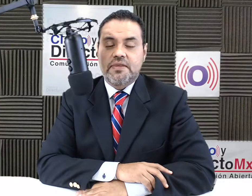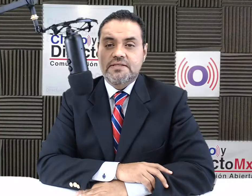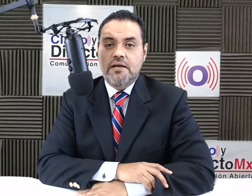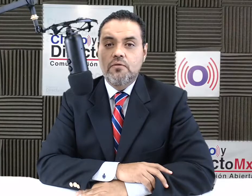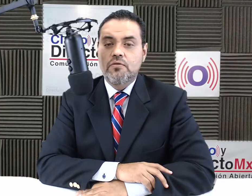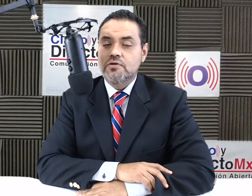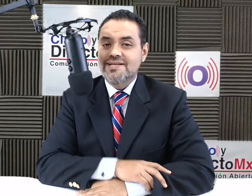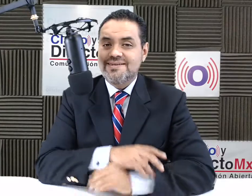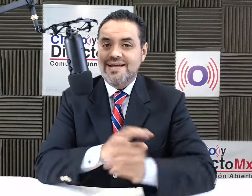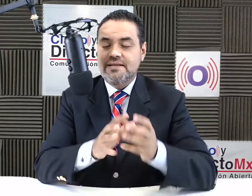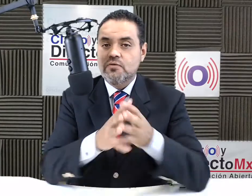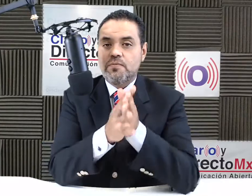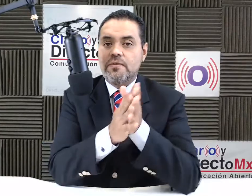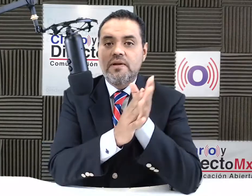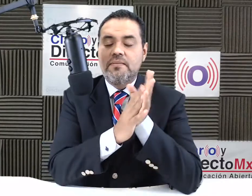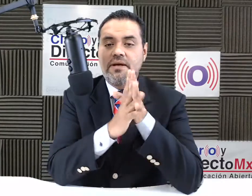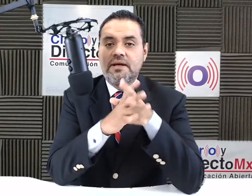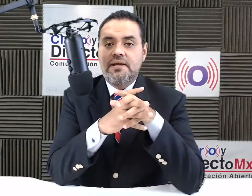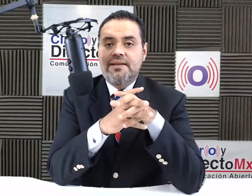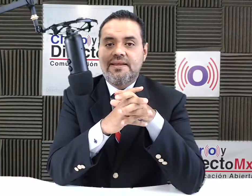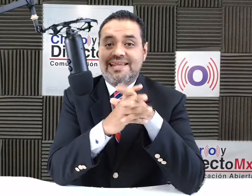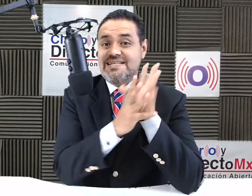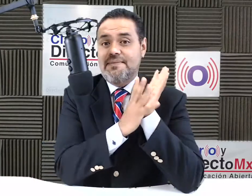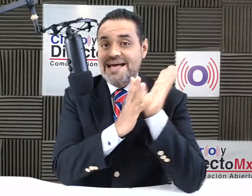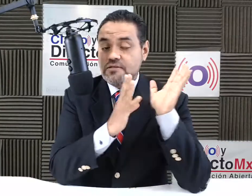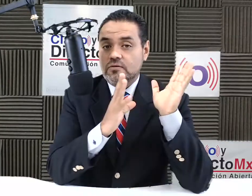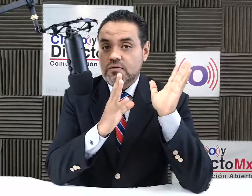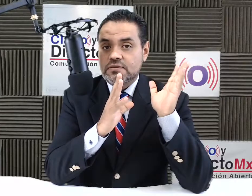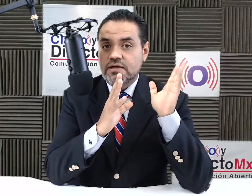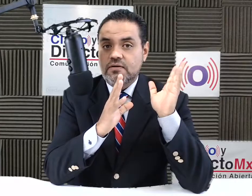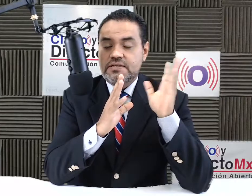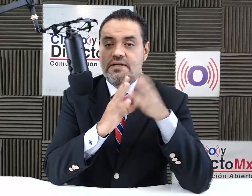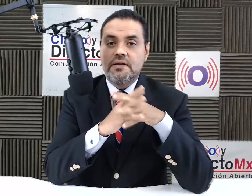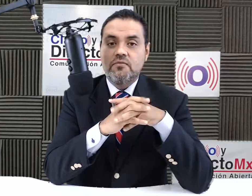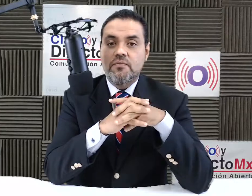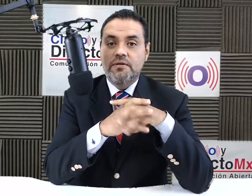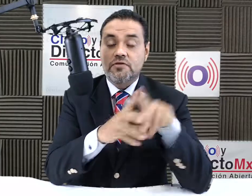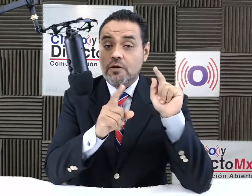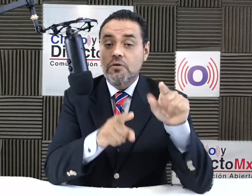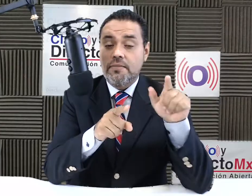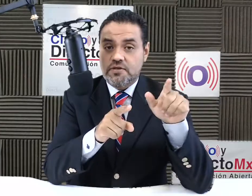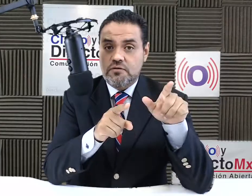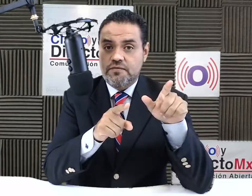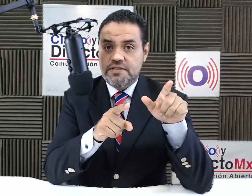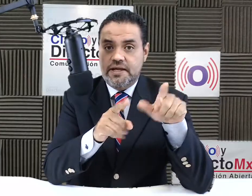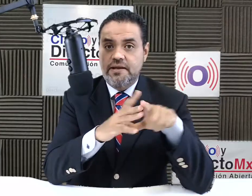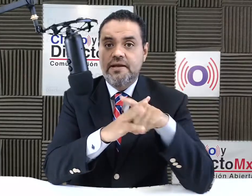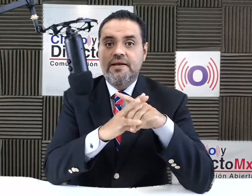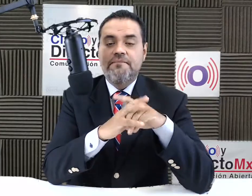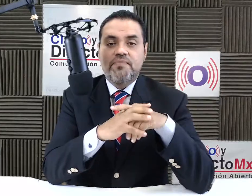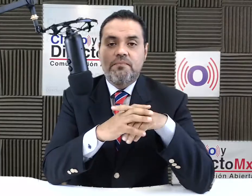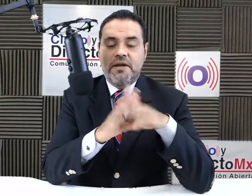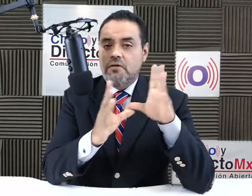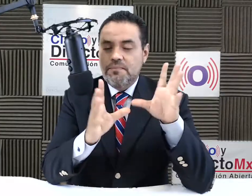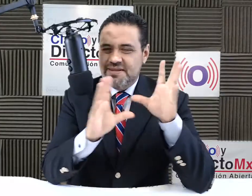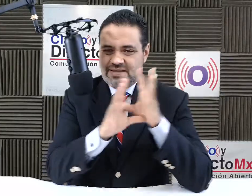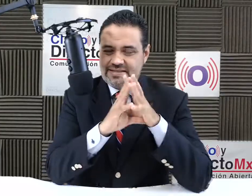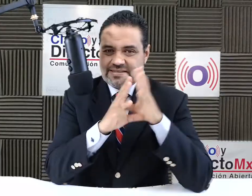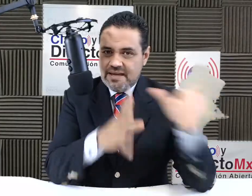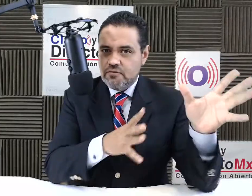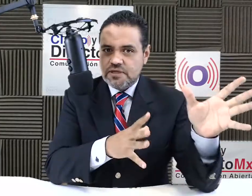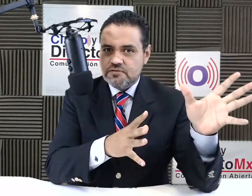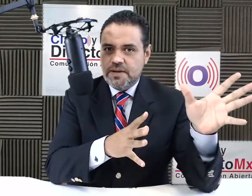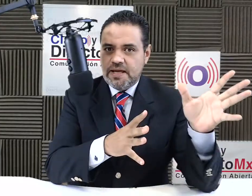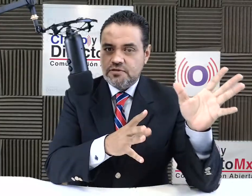salud no se trata de un problema de desabasto cómo se llegó a decir en algún momento según la versión oficial pero mientras